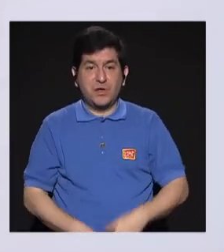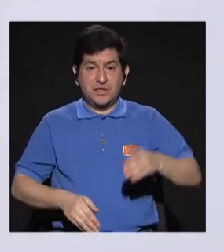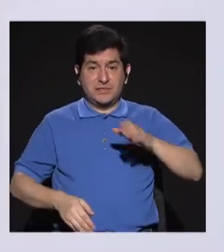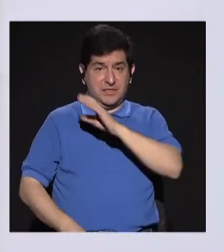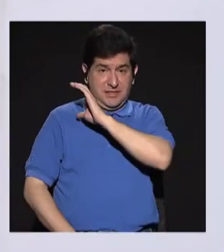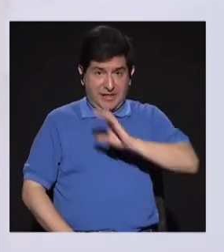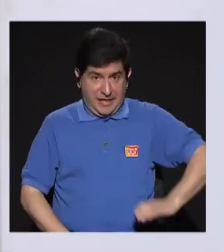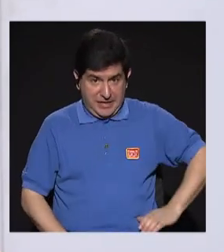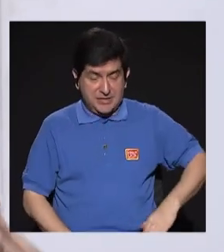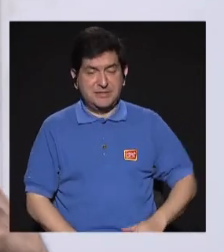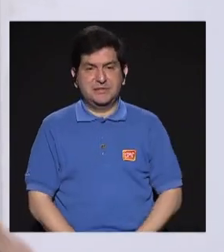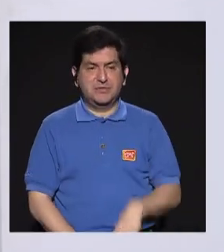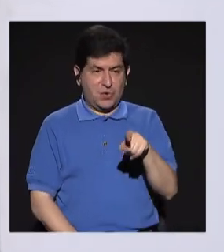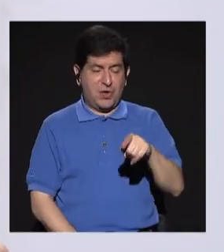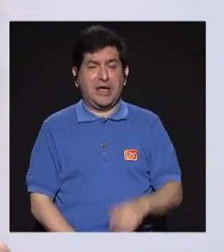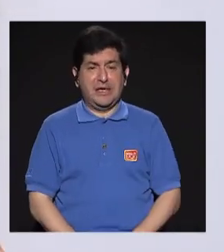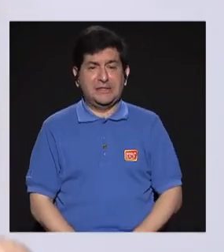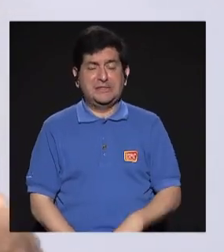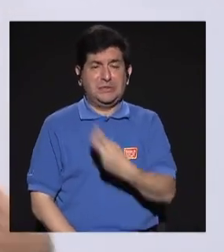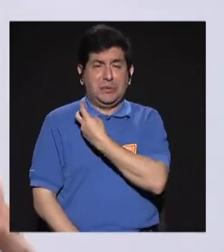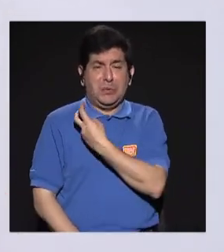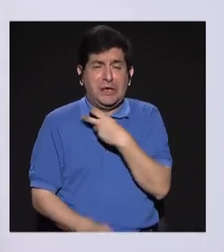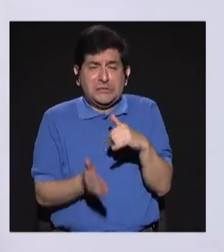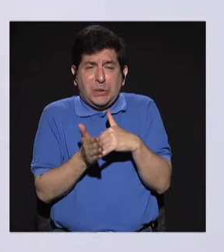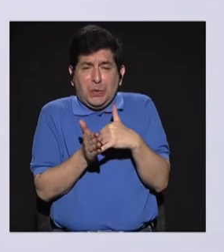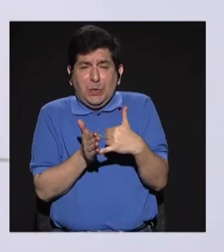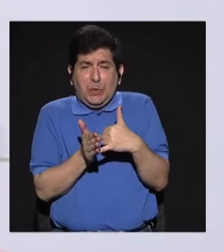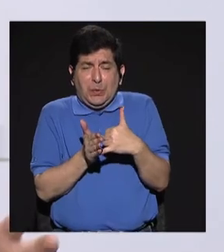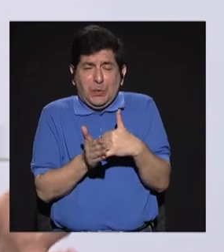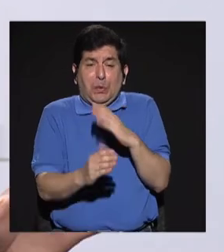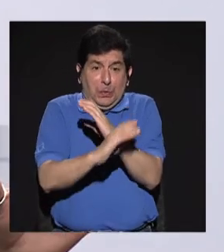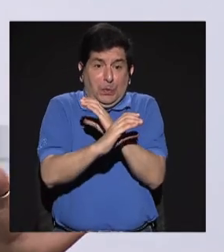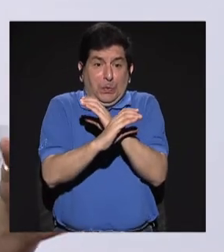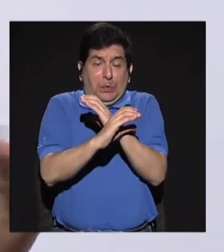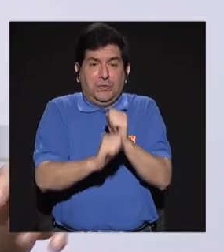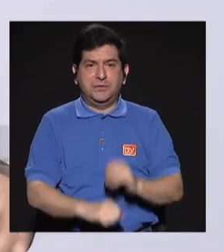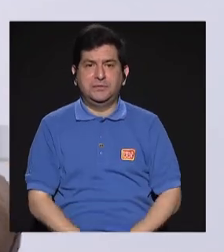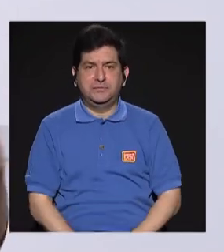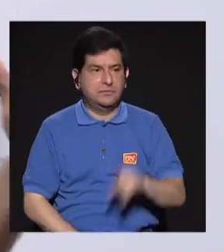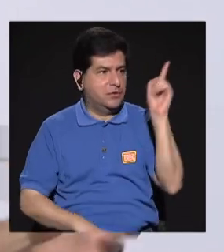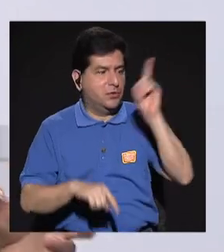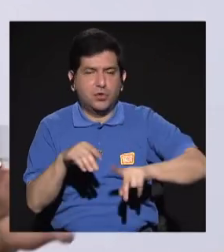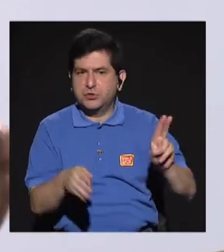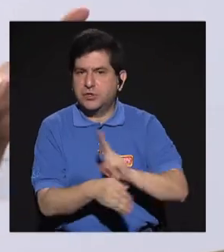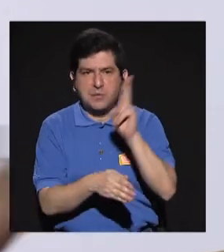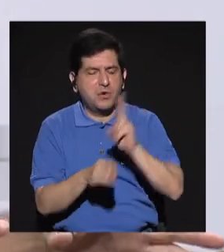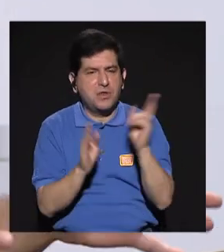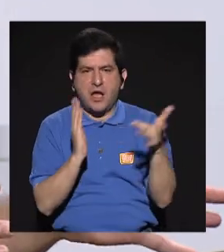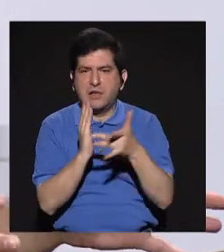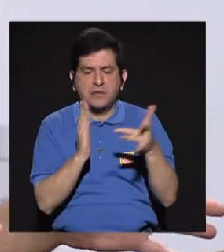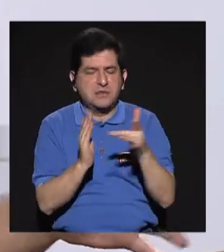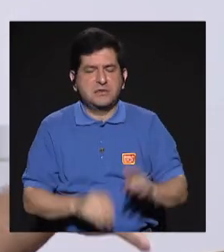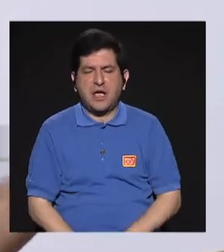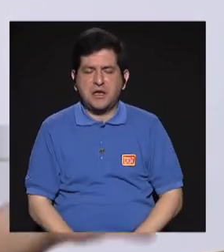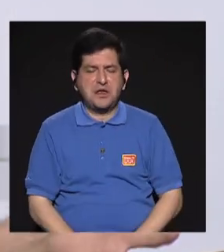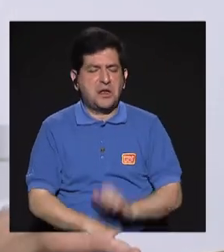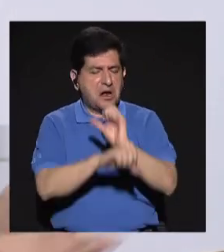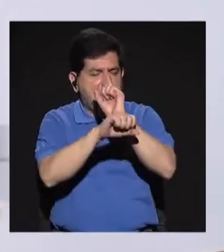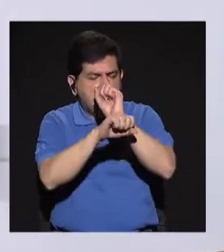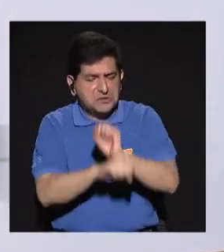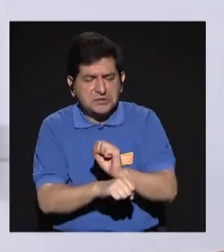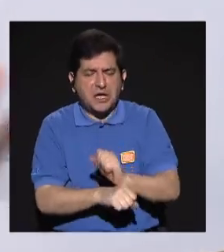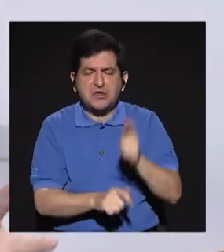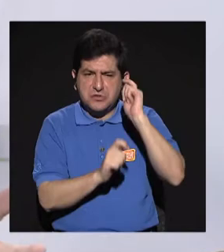un cráneo frágil verdad hay que tratarlo con mucho cuidado entonces no se podían usar las técnicas tradicionales de la